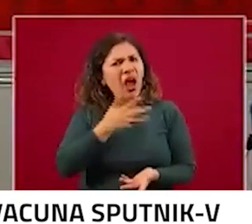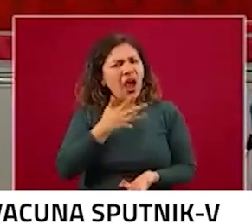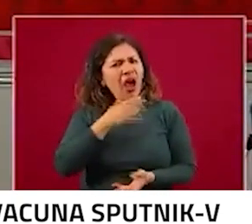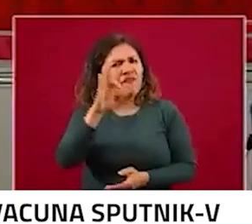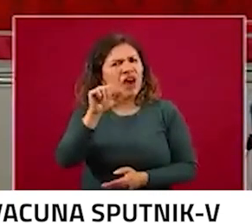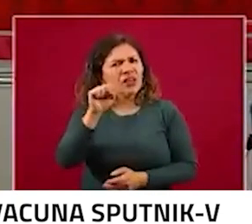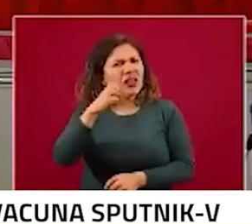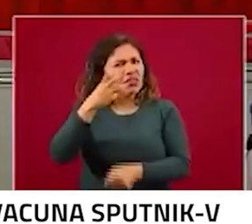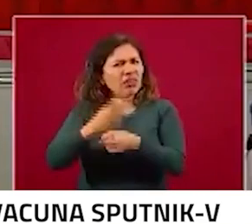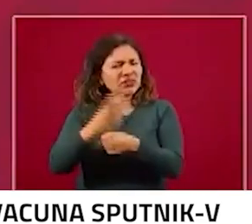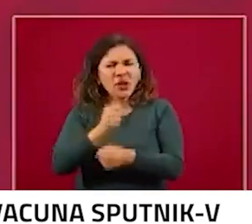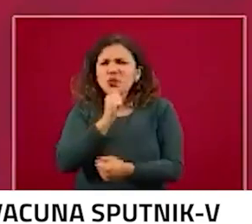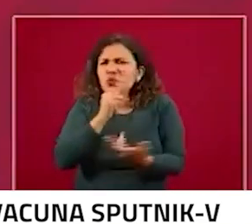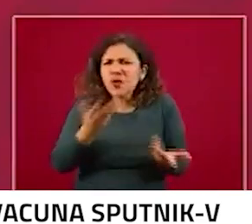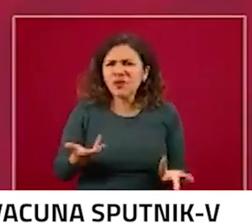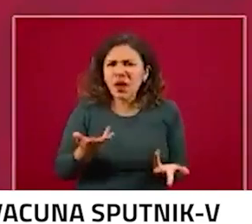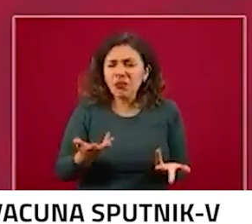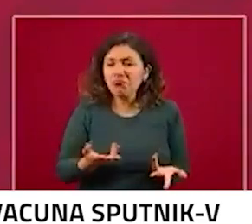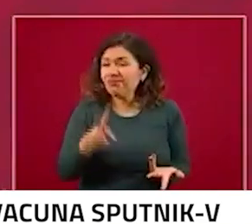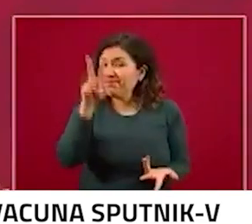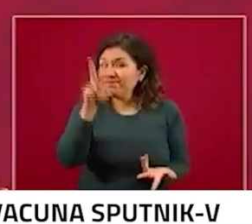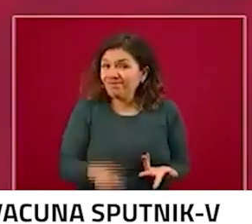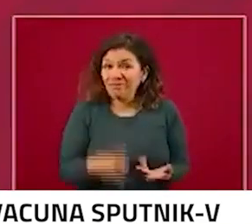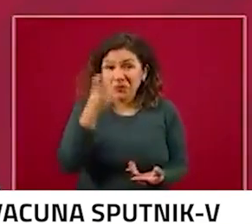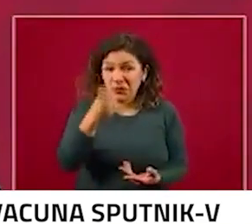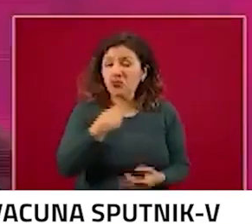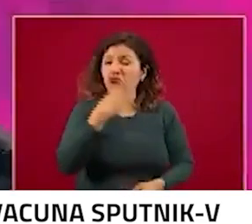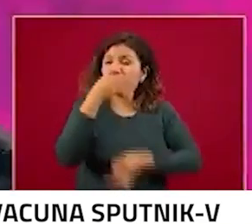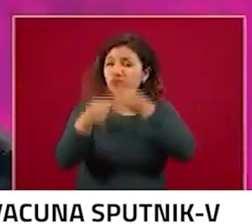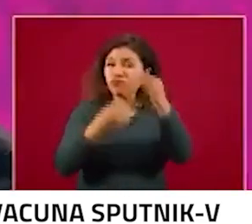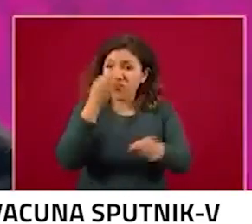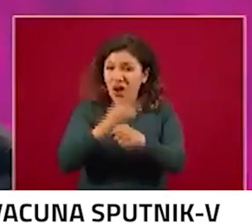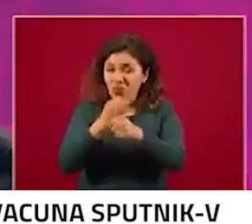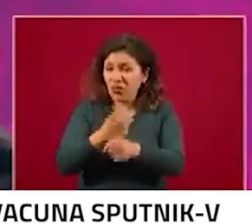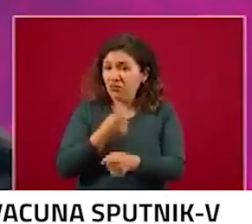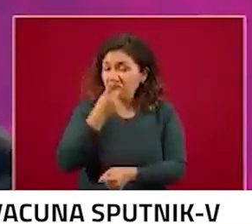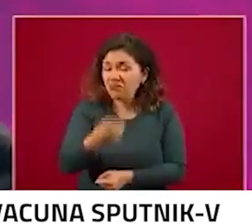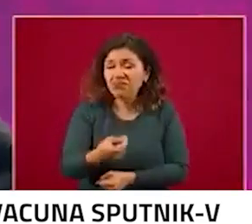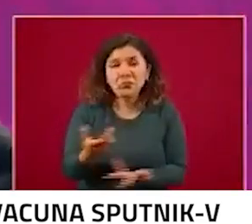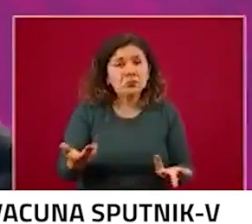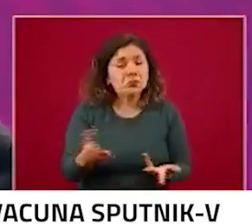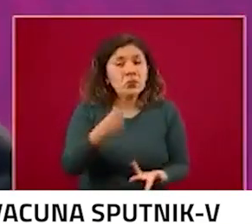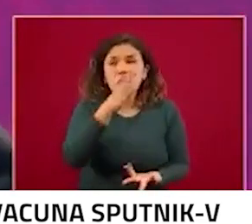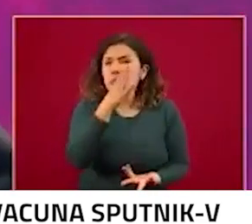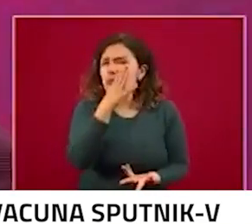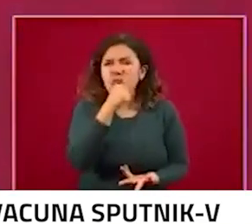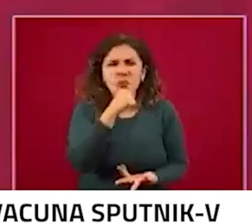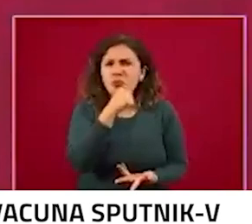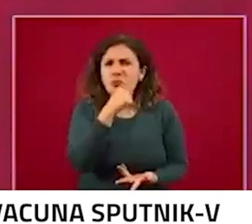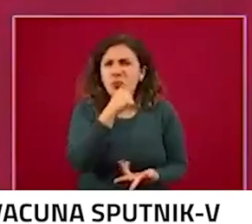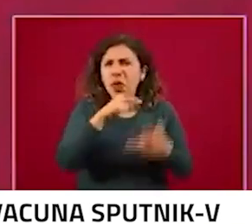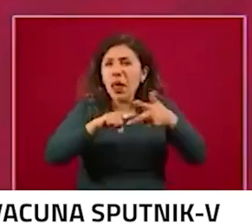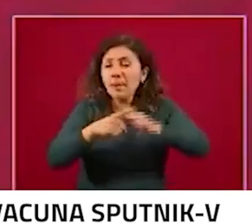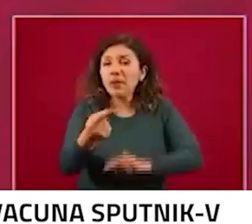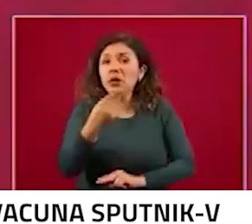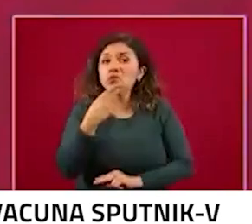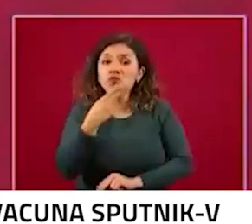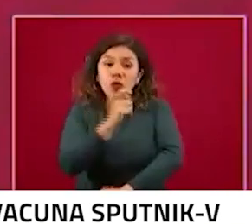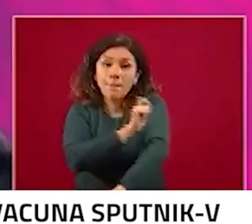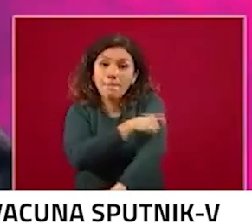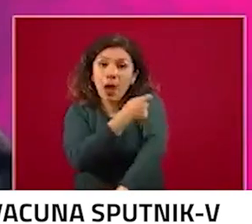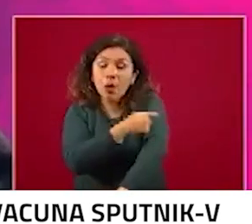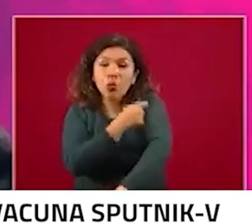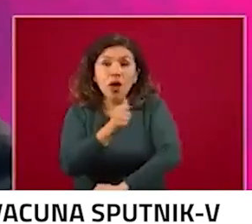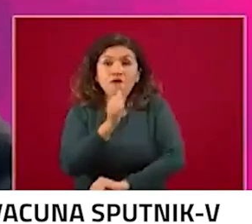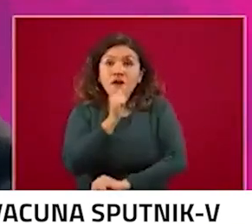la fase 3. Definitivamente, y esto lo quisiera dejar muy claro, no se puede empezar a utilizar una vacuna que no